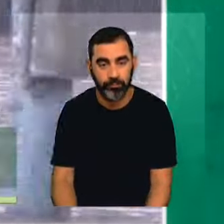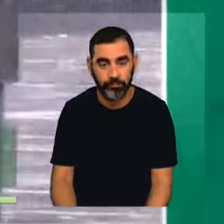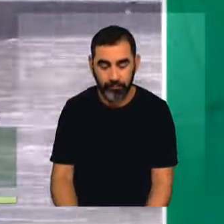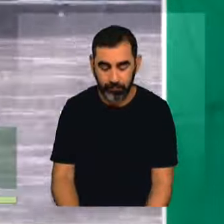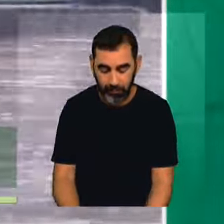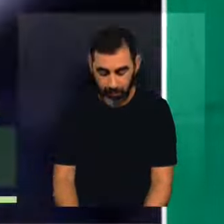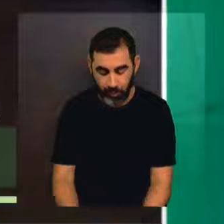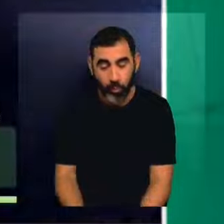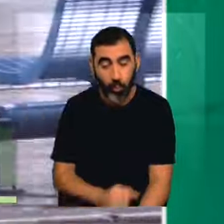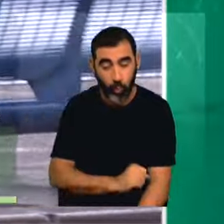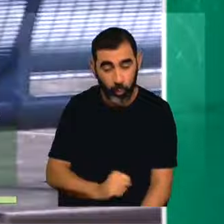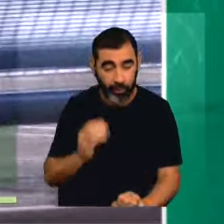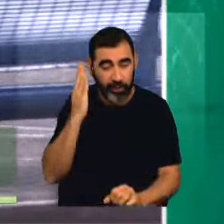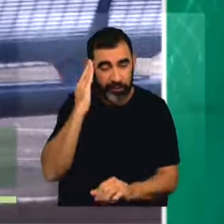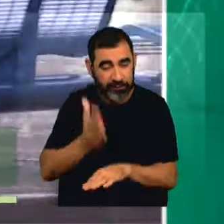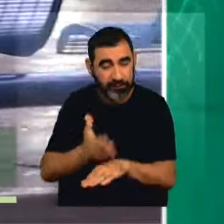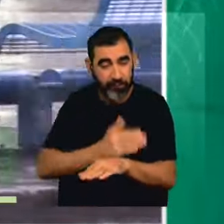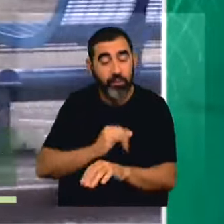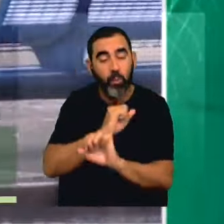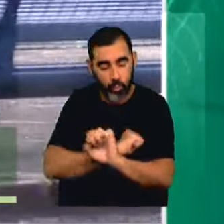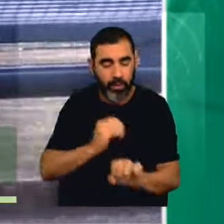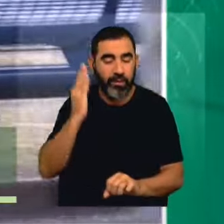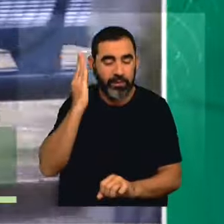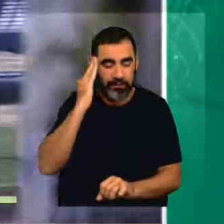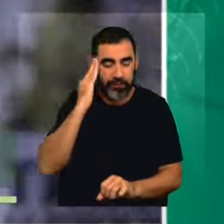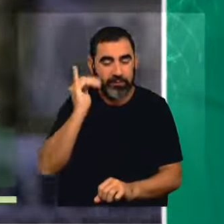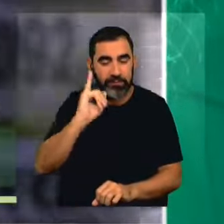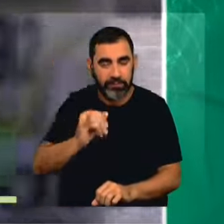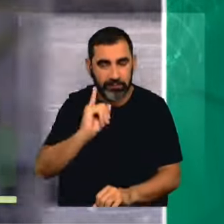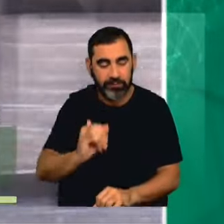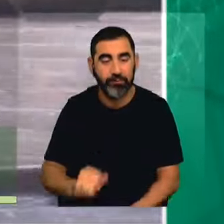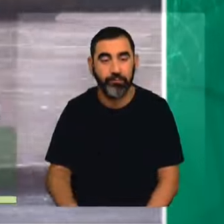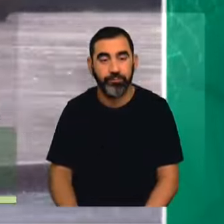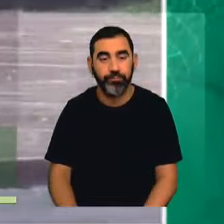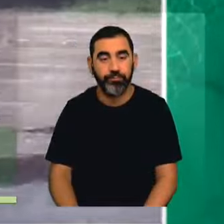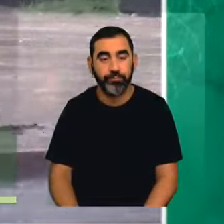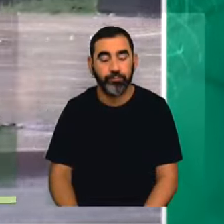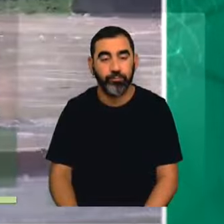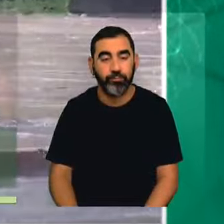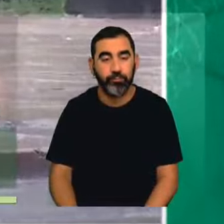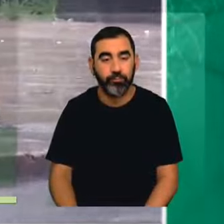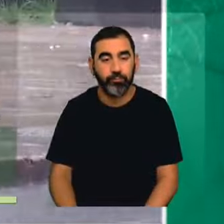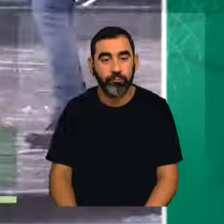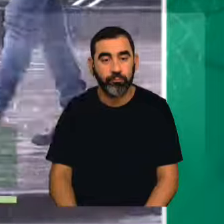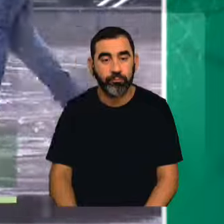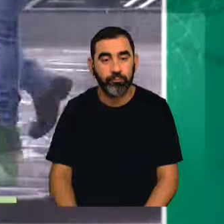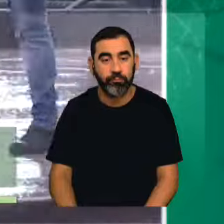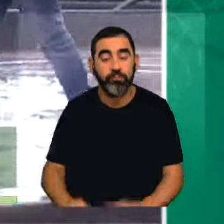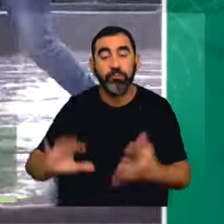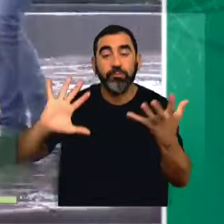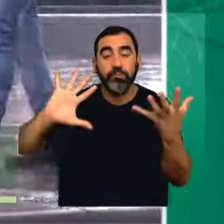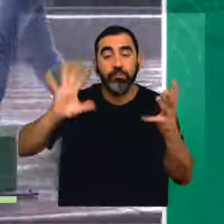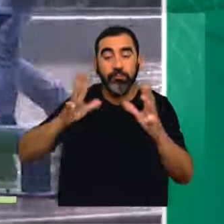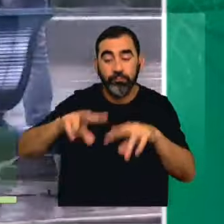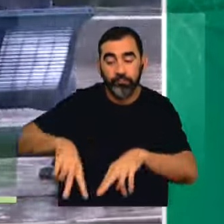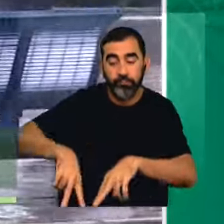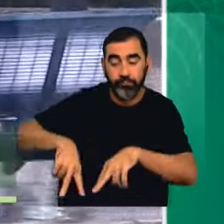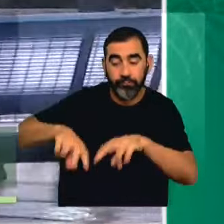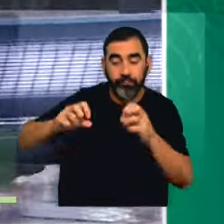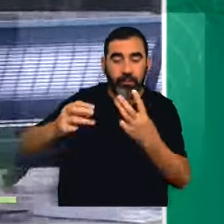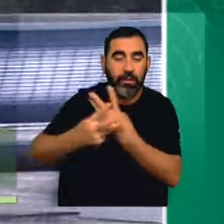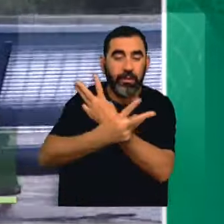predecirlo ent y es posible predecirlo y ahí hay una cosa Que que es bueno también tener en cuenta cuando uno hace la predicción del tiempo que es lo que uno Generalmente